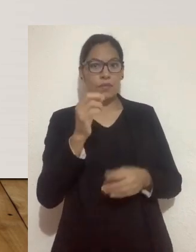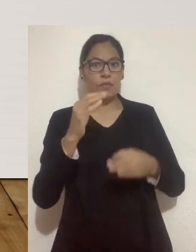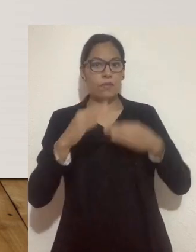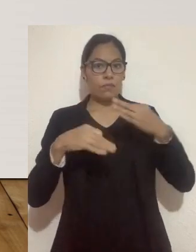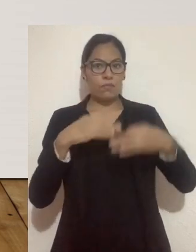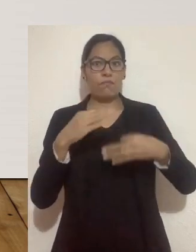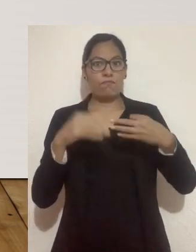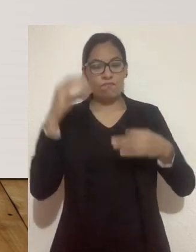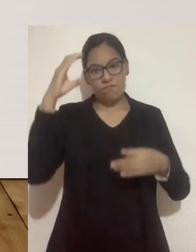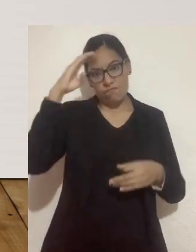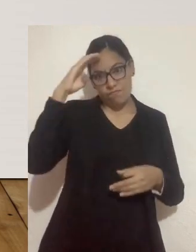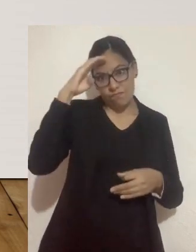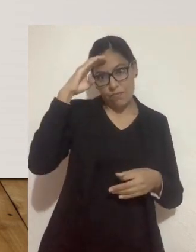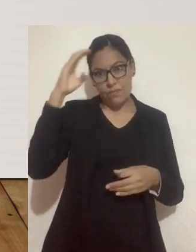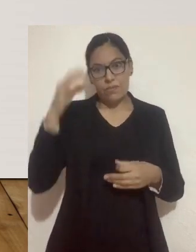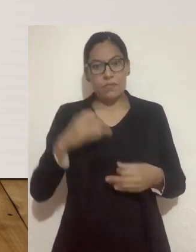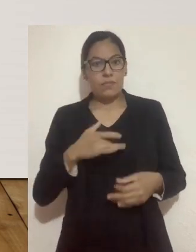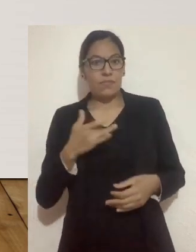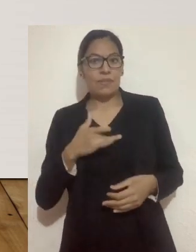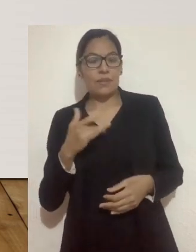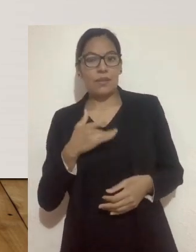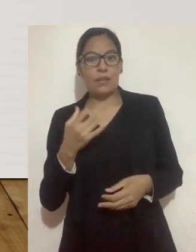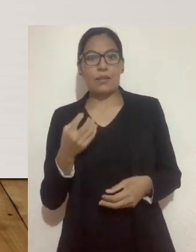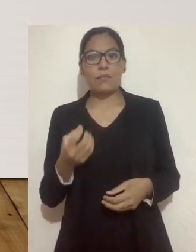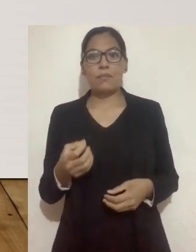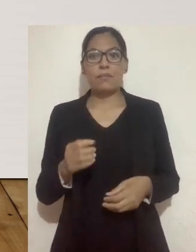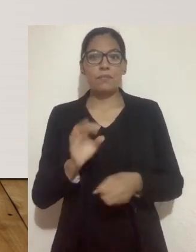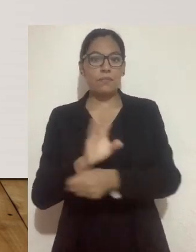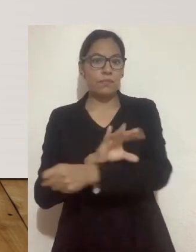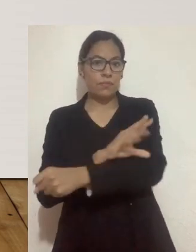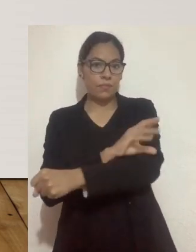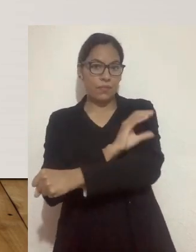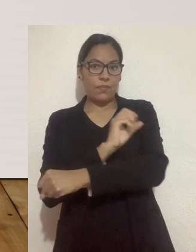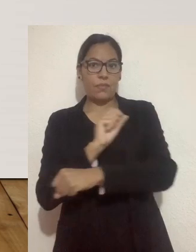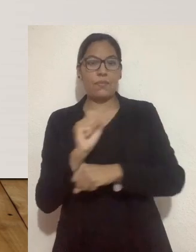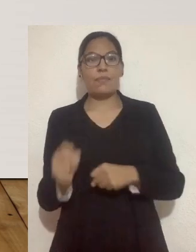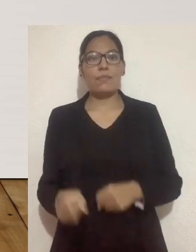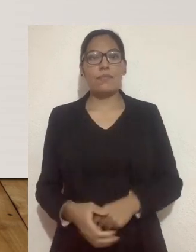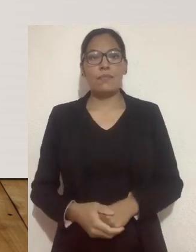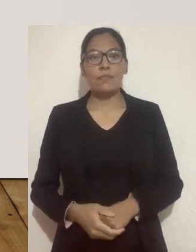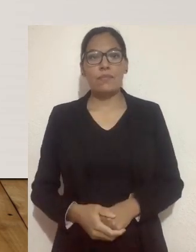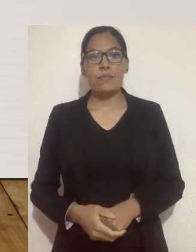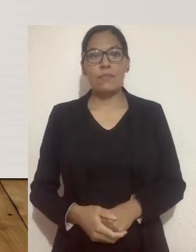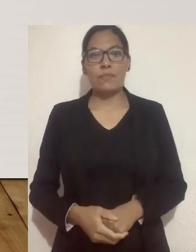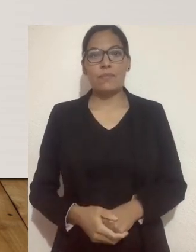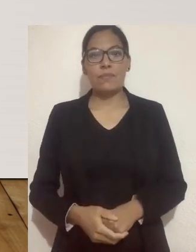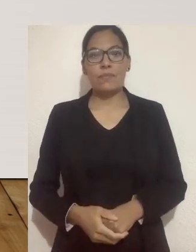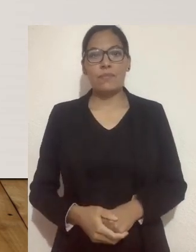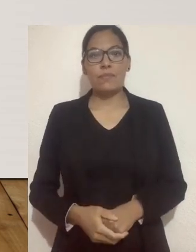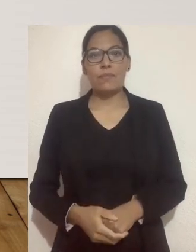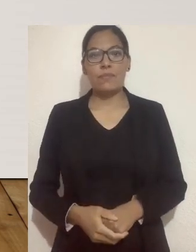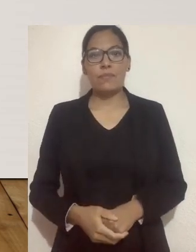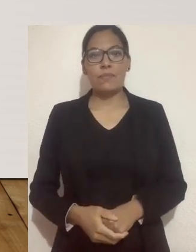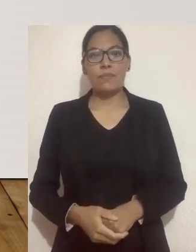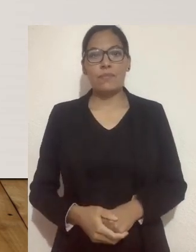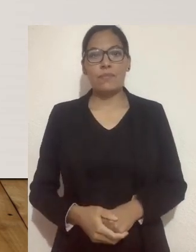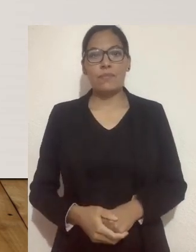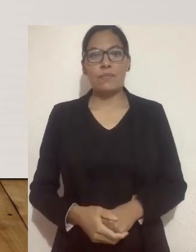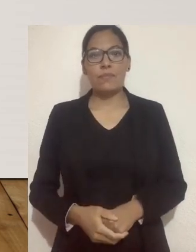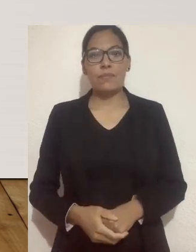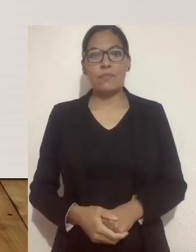en acción con los niños. Para desarrollar esta habilidad es necesario estar presentes